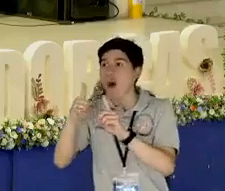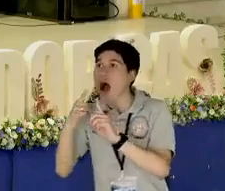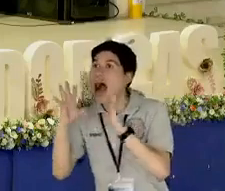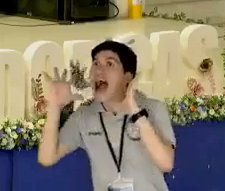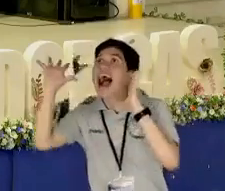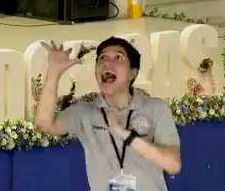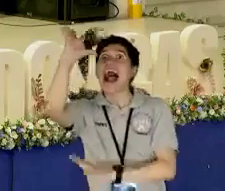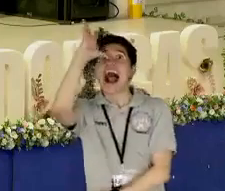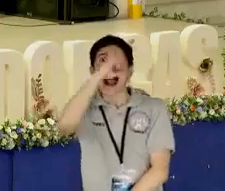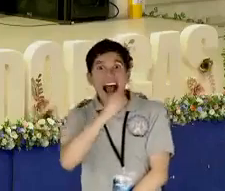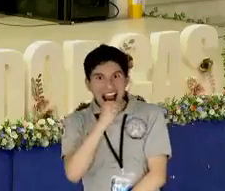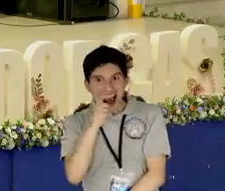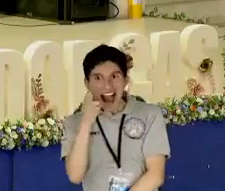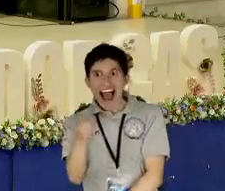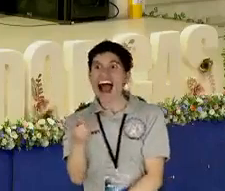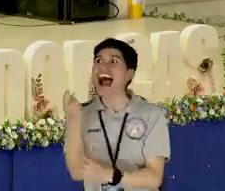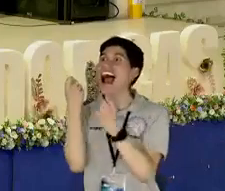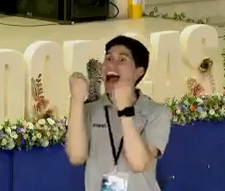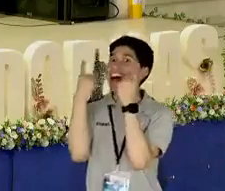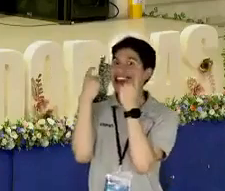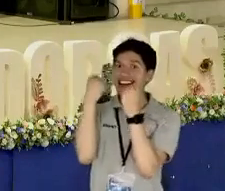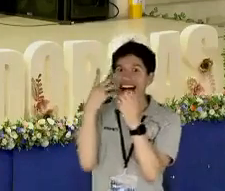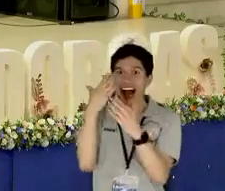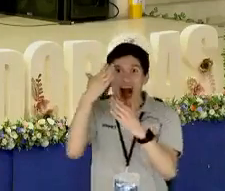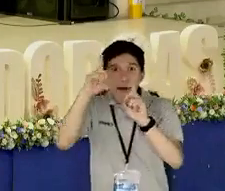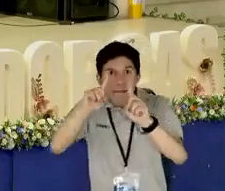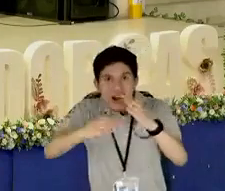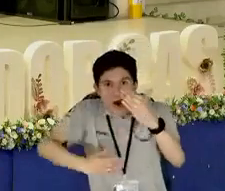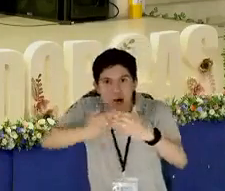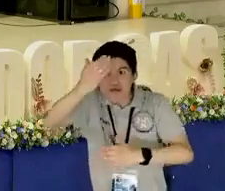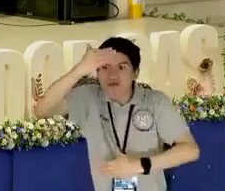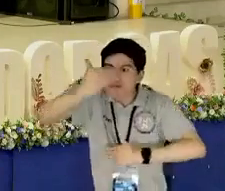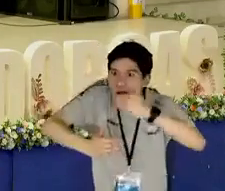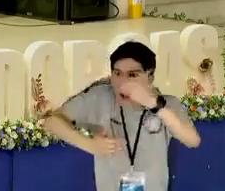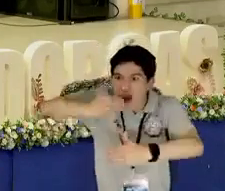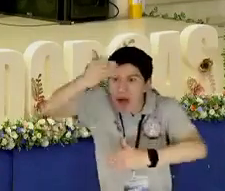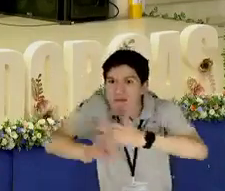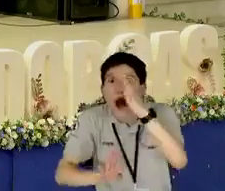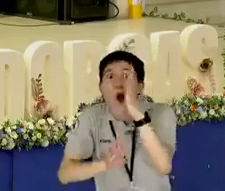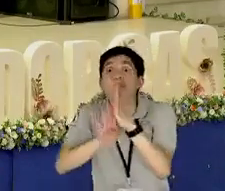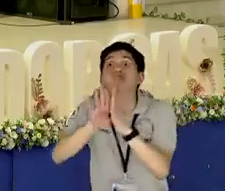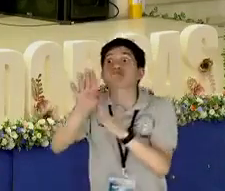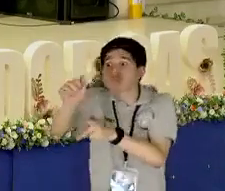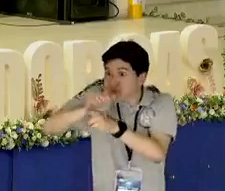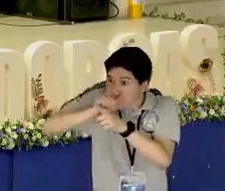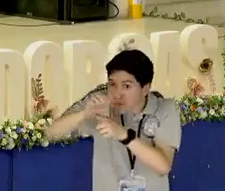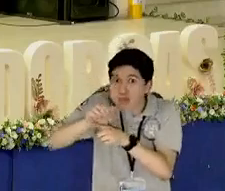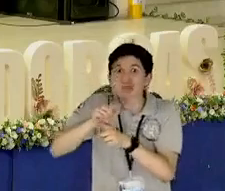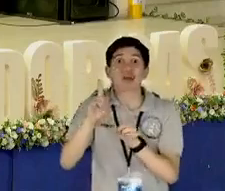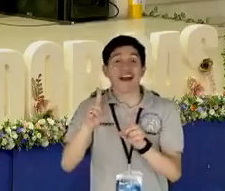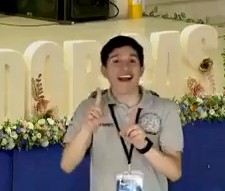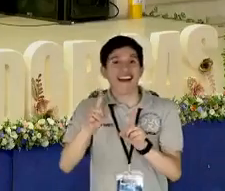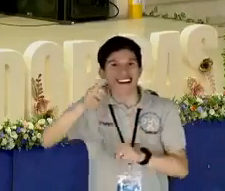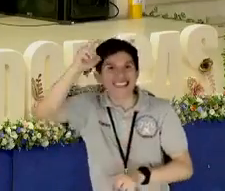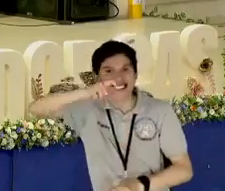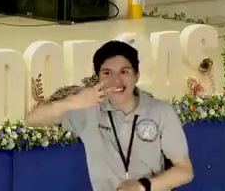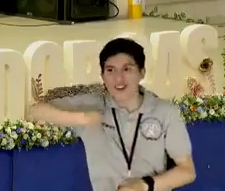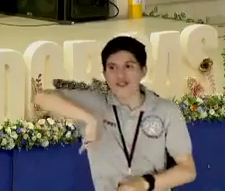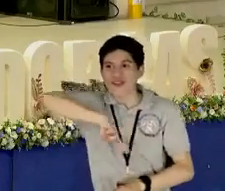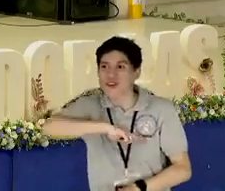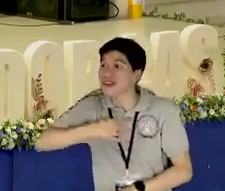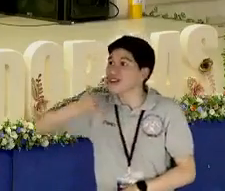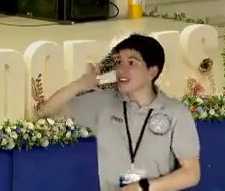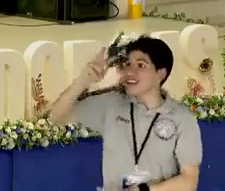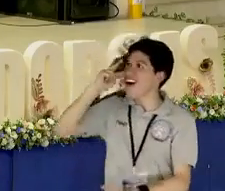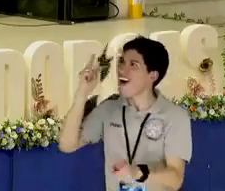cabo, desarrollamos aquello que ya conocemos. Por eso es necesario conocer a Cristo Jesús para